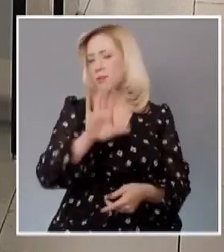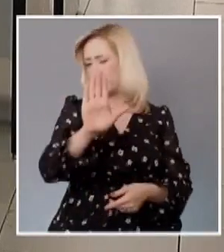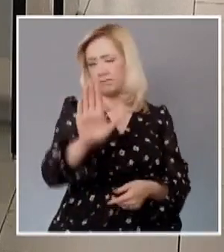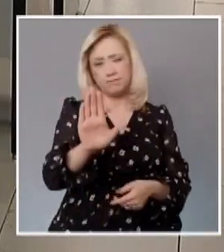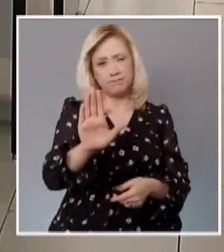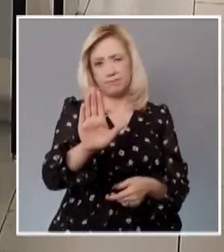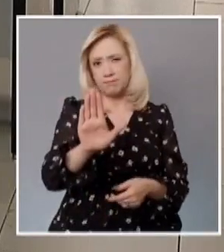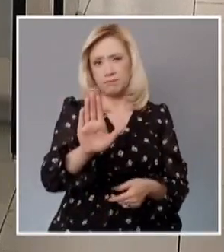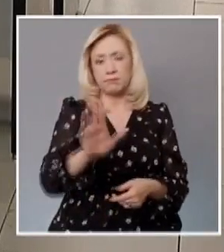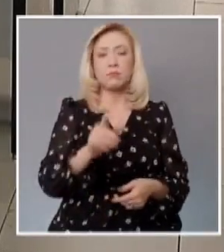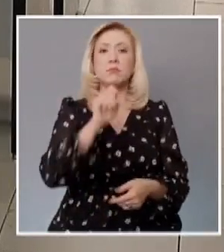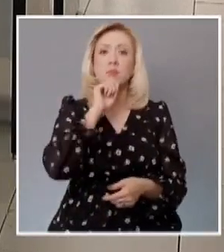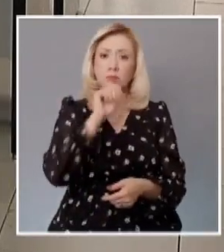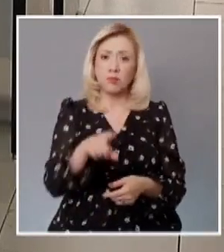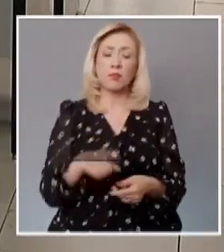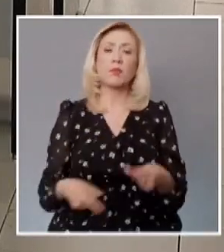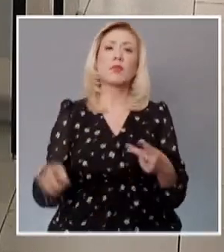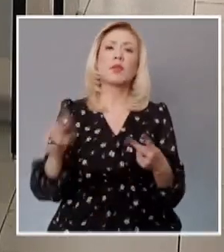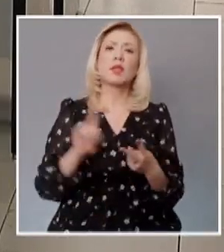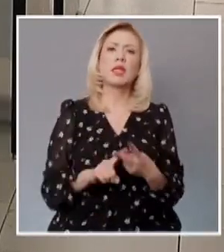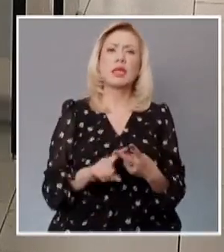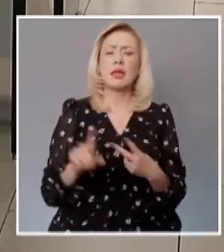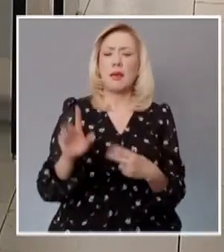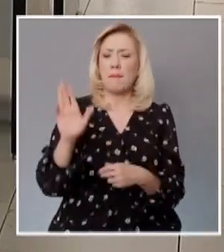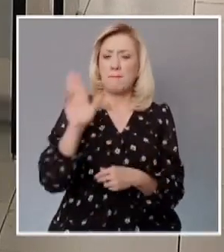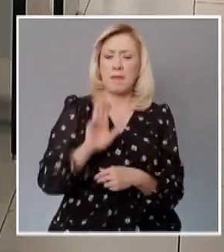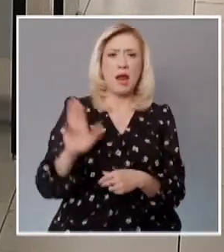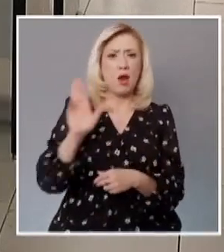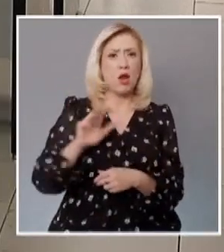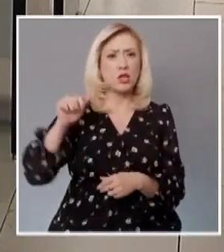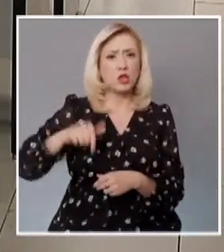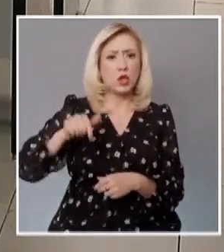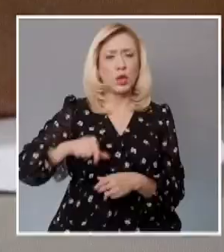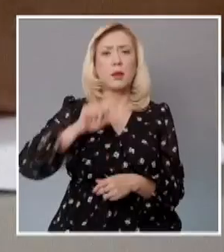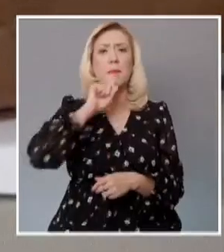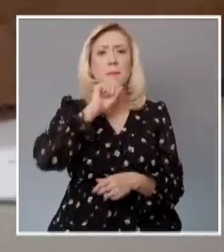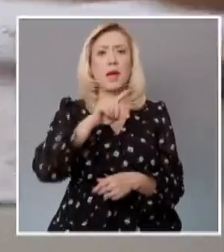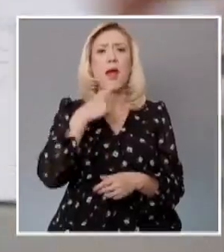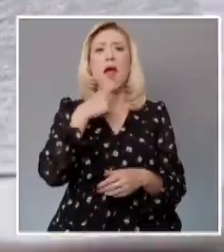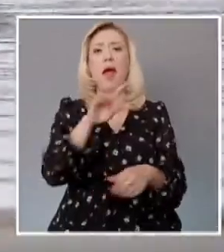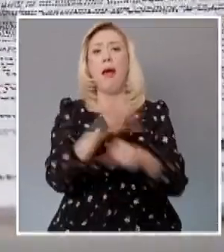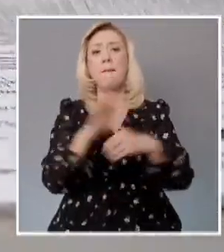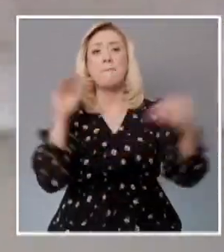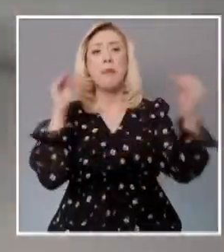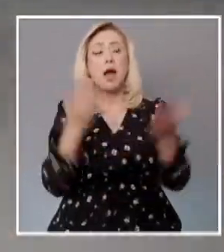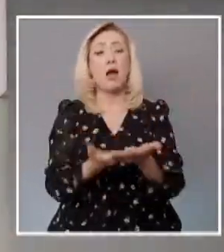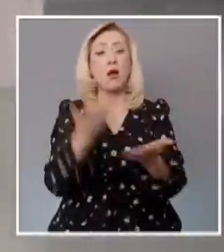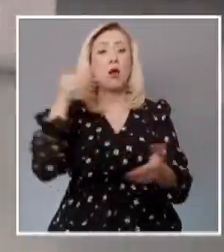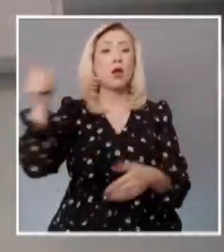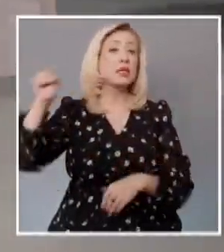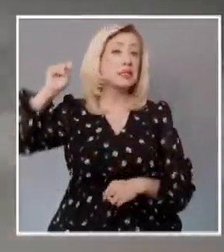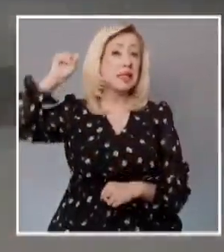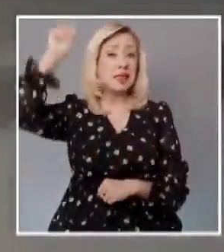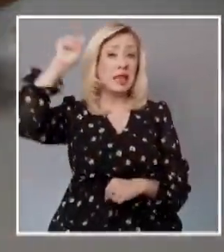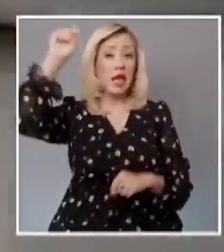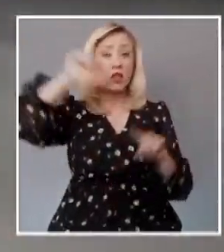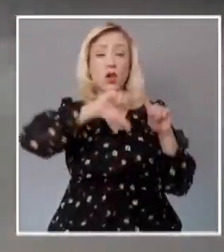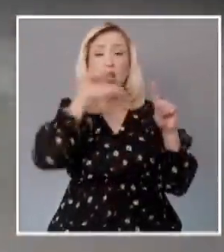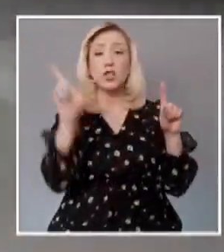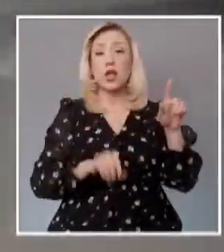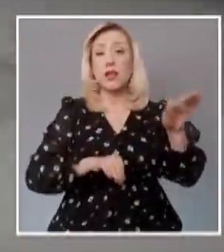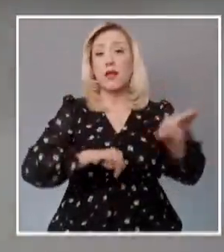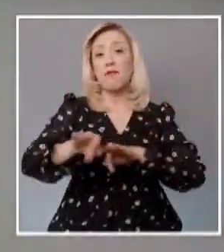menciona también que este miércoles se presentó también el amparo, le decía, que promovió el Sindicato Nacional de Trabajadores del Poder Judicial